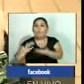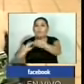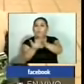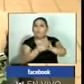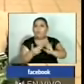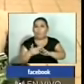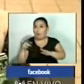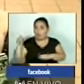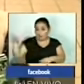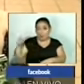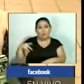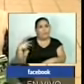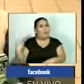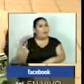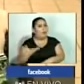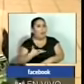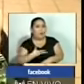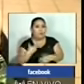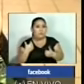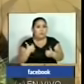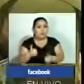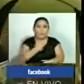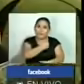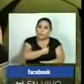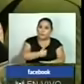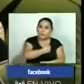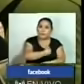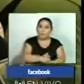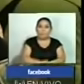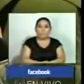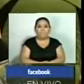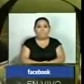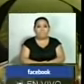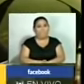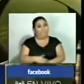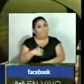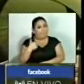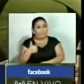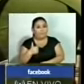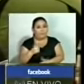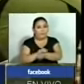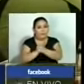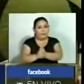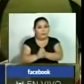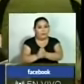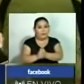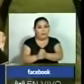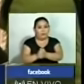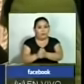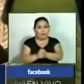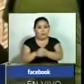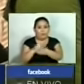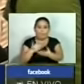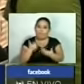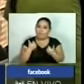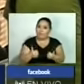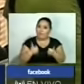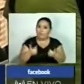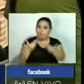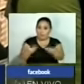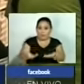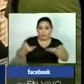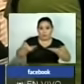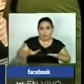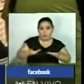porque todas allá estamos sufriendo. Es un gusto que haya llegado esta ayuda por parte